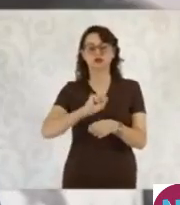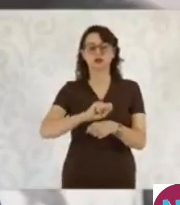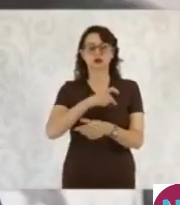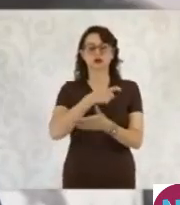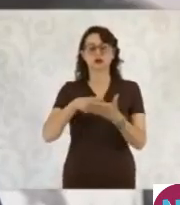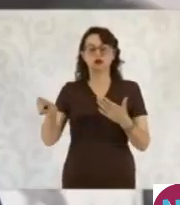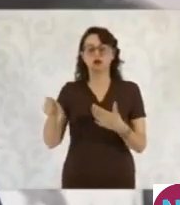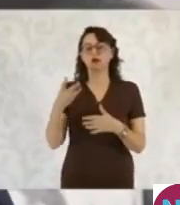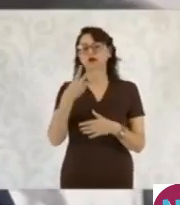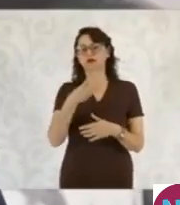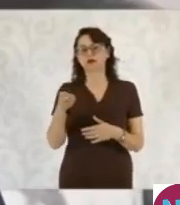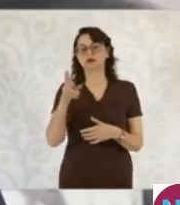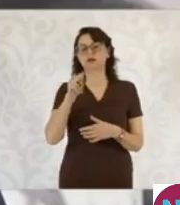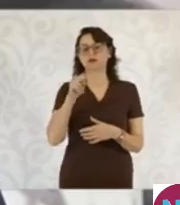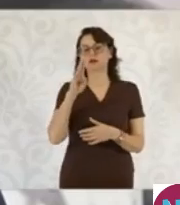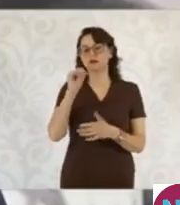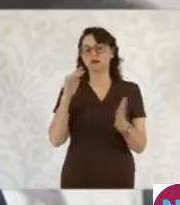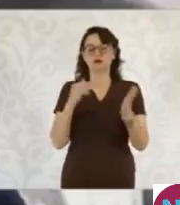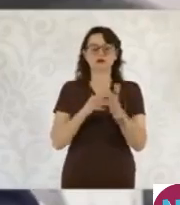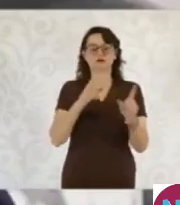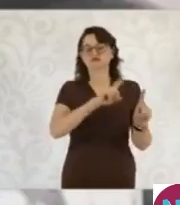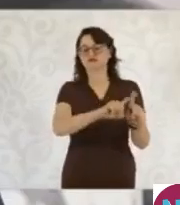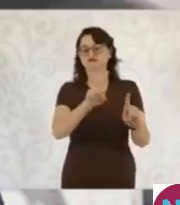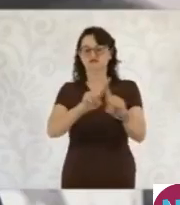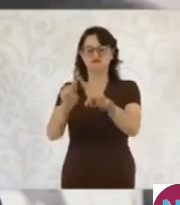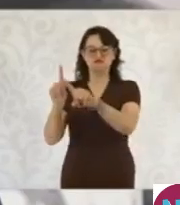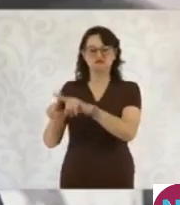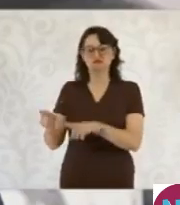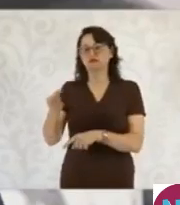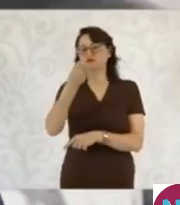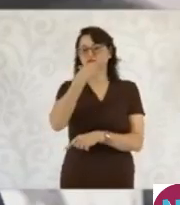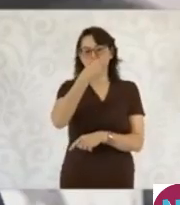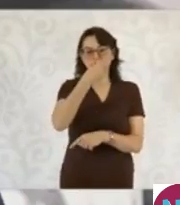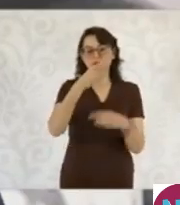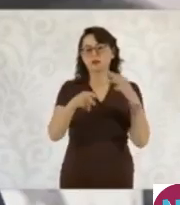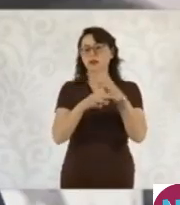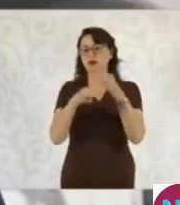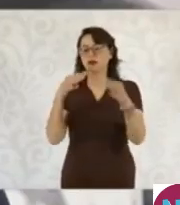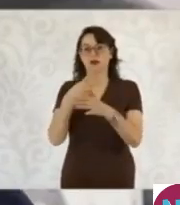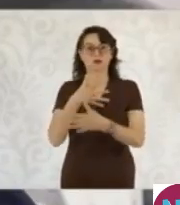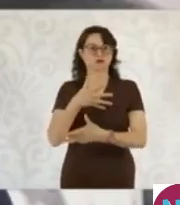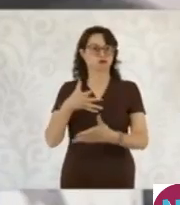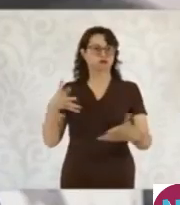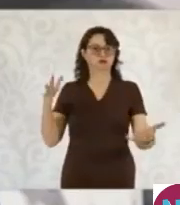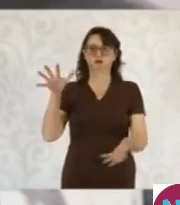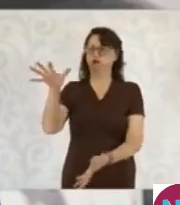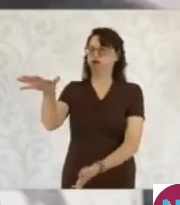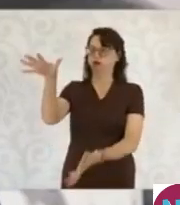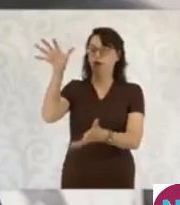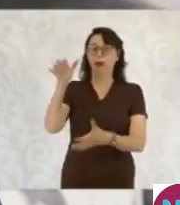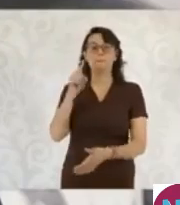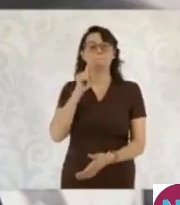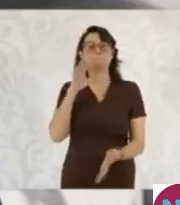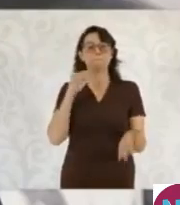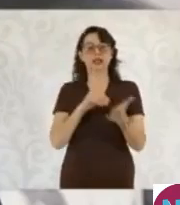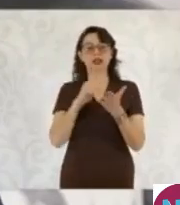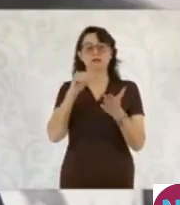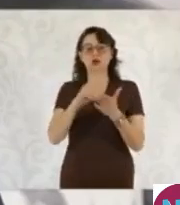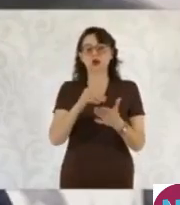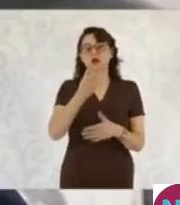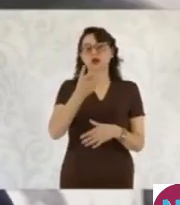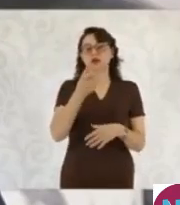de medicamentos y otro tipo de insumos para la salud. Son insumos de alto volumen en muchos casos, representan casi 1,000 millones de piezas